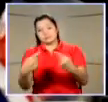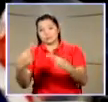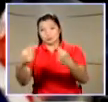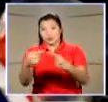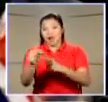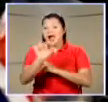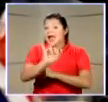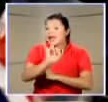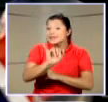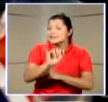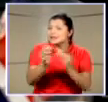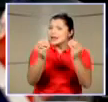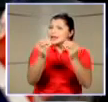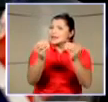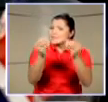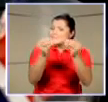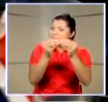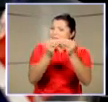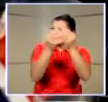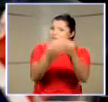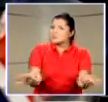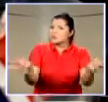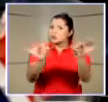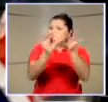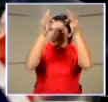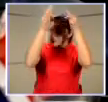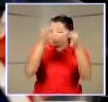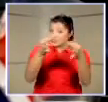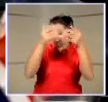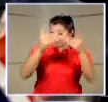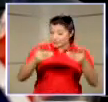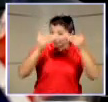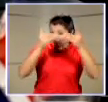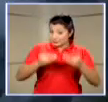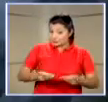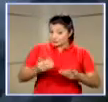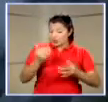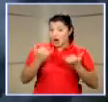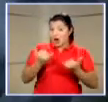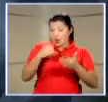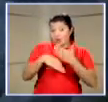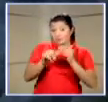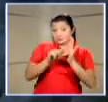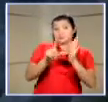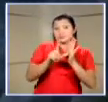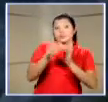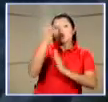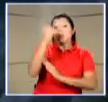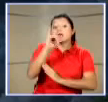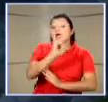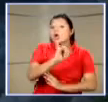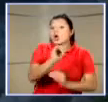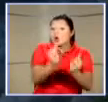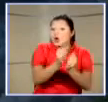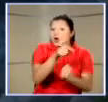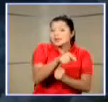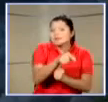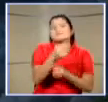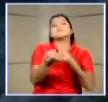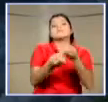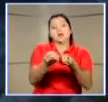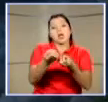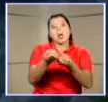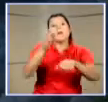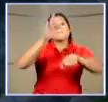Esta es una de las más importantes iniciativas que se discute en el Parlamento costarricense, ya que mediante el gobierno financia proyectos